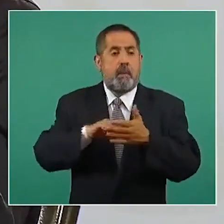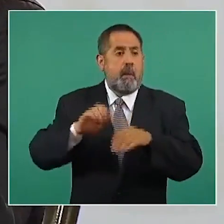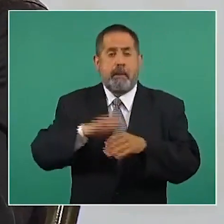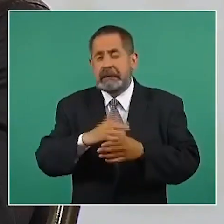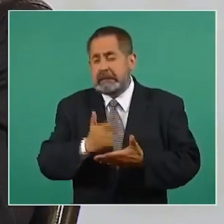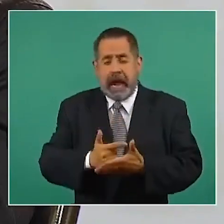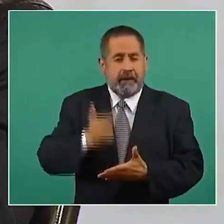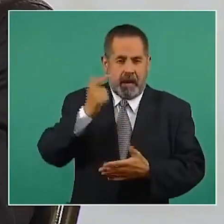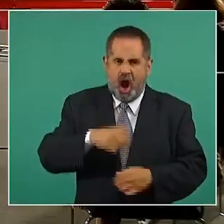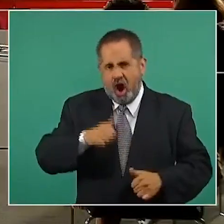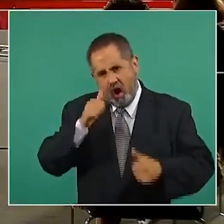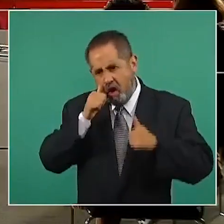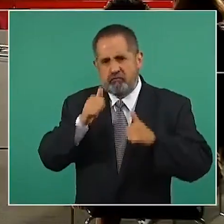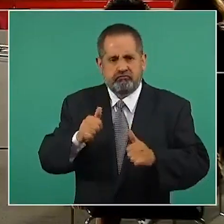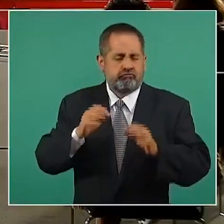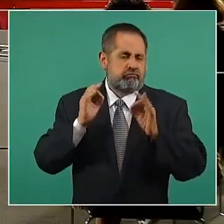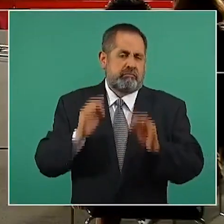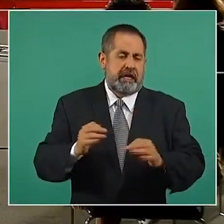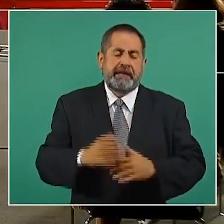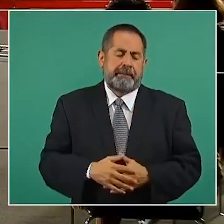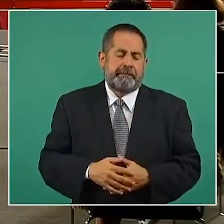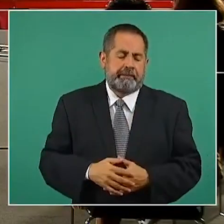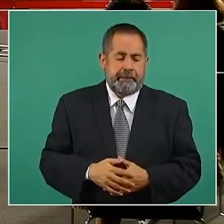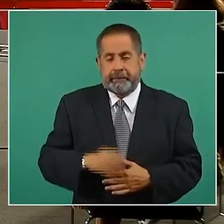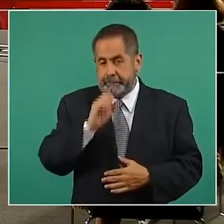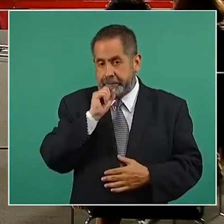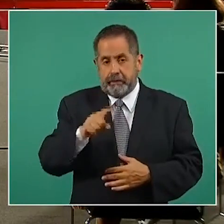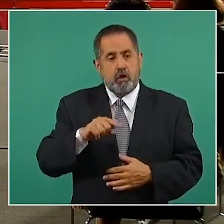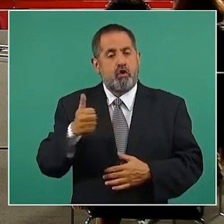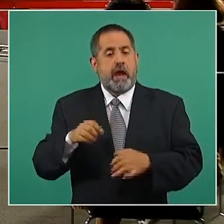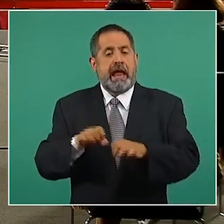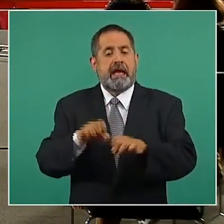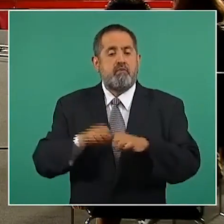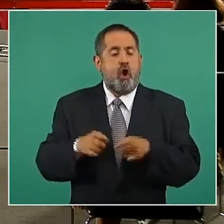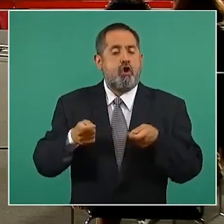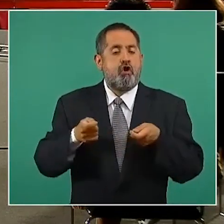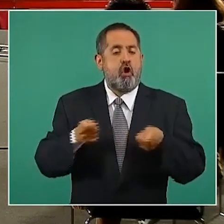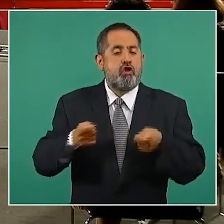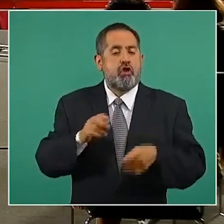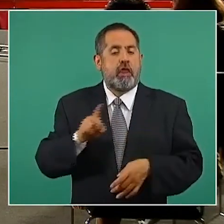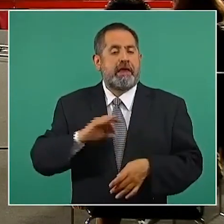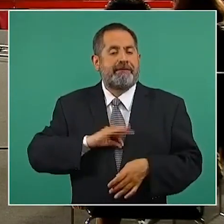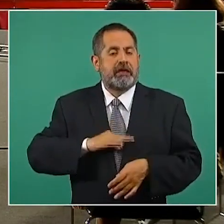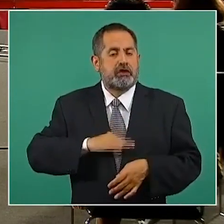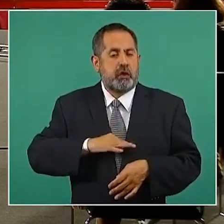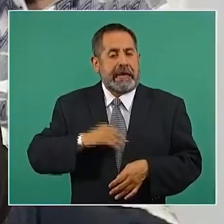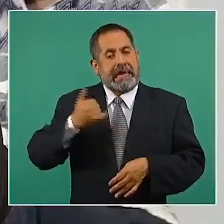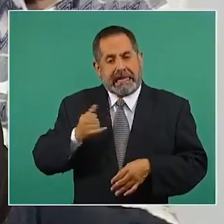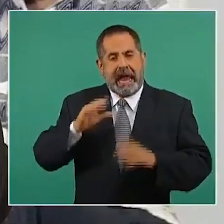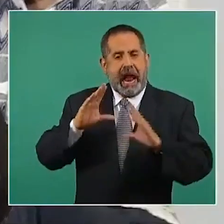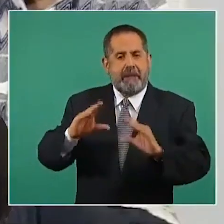estado crítico. Al mismo tiempo, el equipo de control de infecciones y de capacitación estuvo